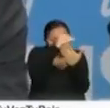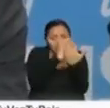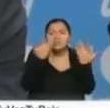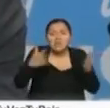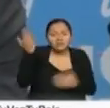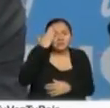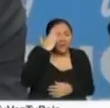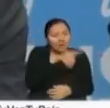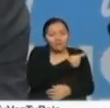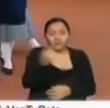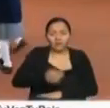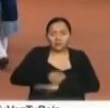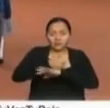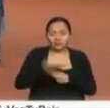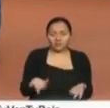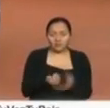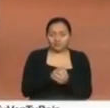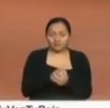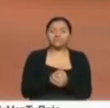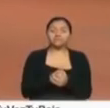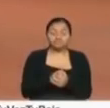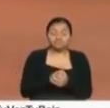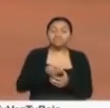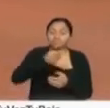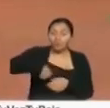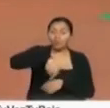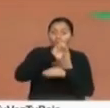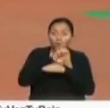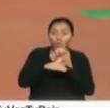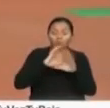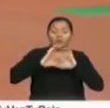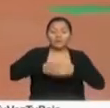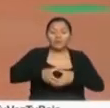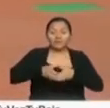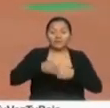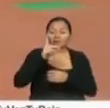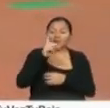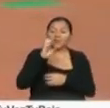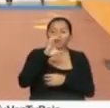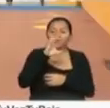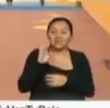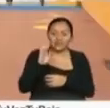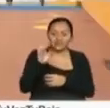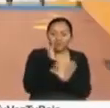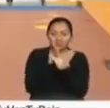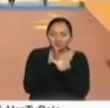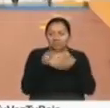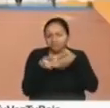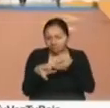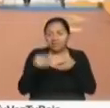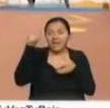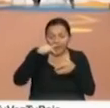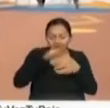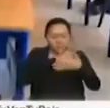ser llevado este elemento. A nivel nacional, los departamentos de Consejería Estudiantil DECE fortalecen las rutas y protocolos de acción